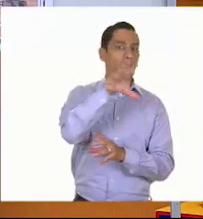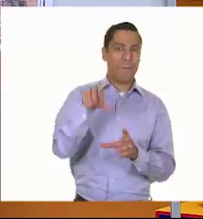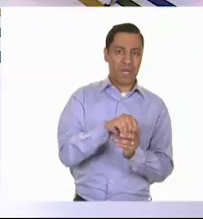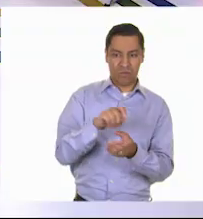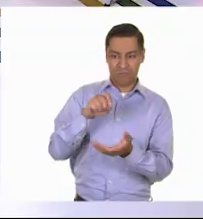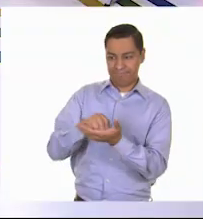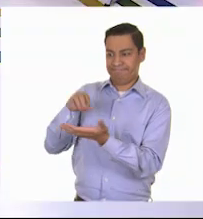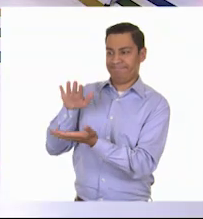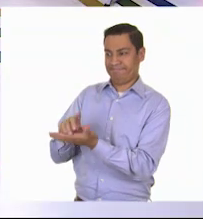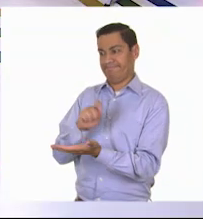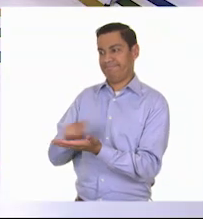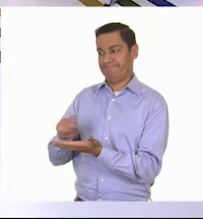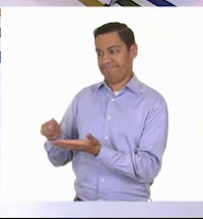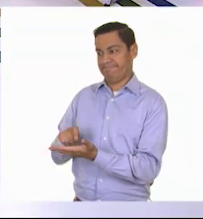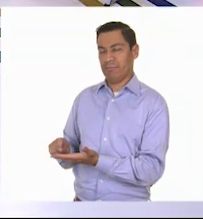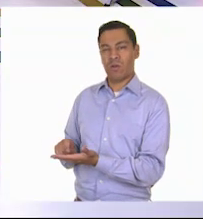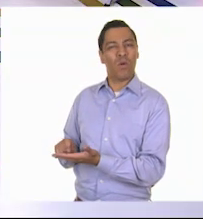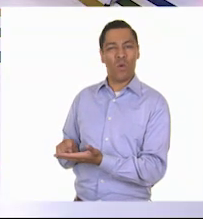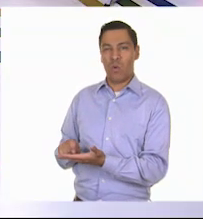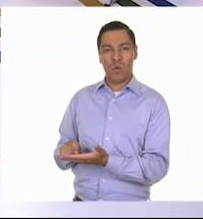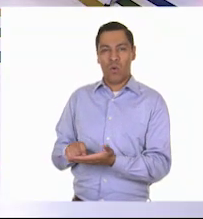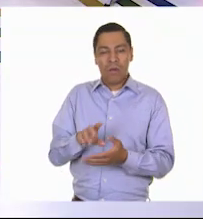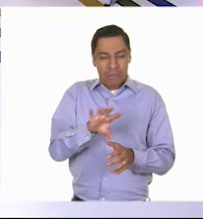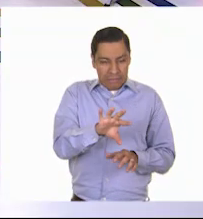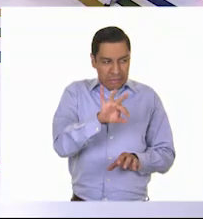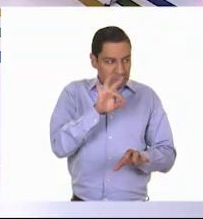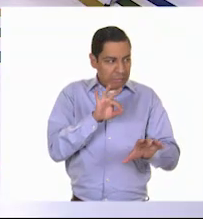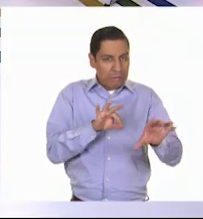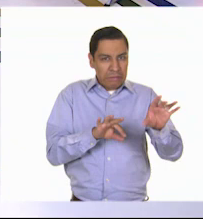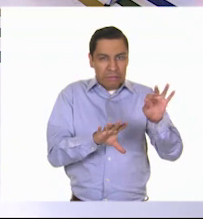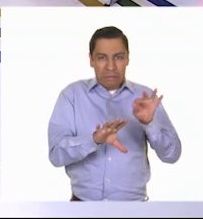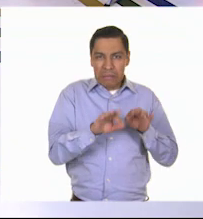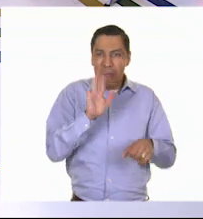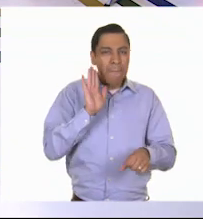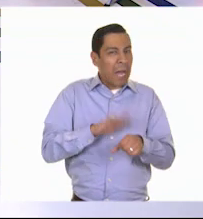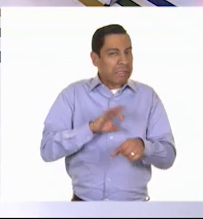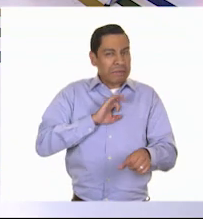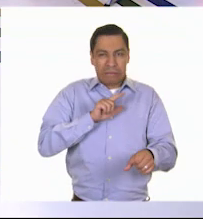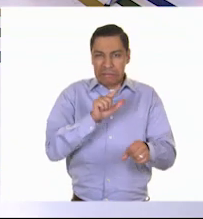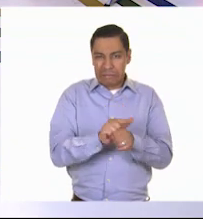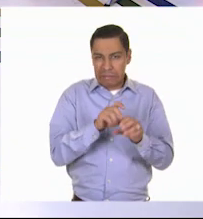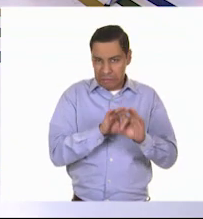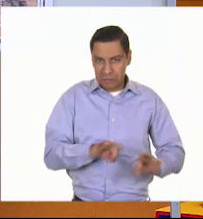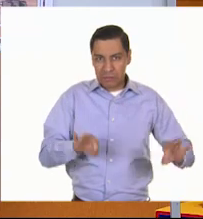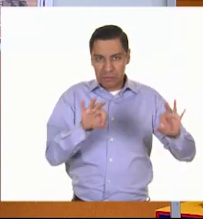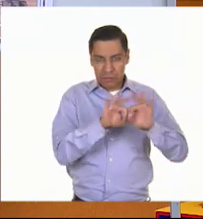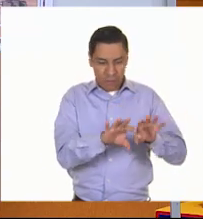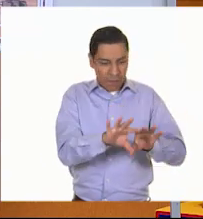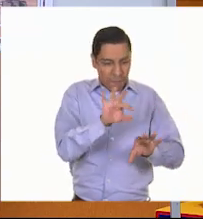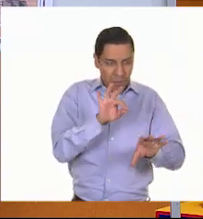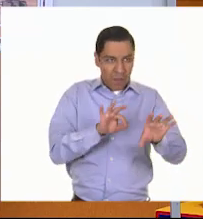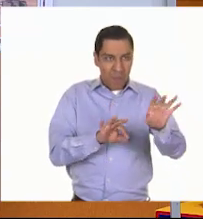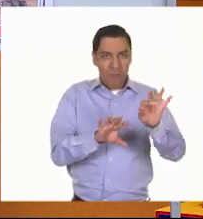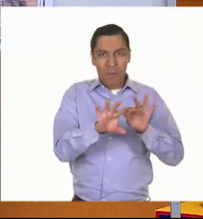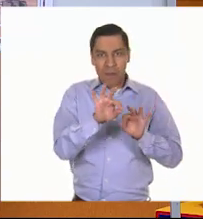las ideas de apoyo. Muy bien. ¿Qué más? Fíjate que en el título, este nos dice que el autor quiere dar